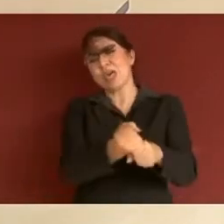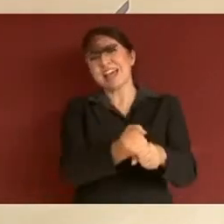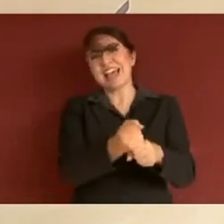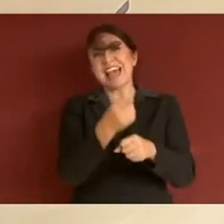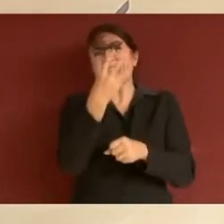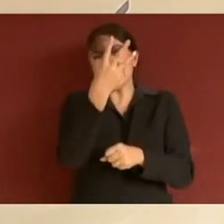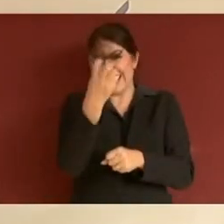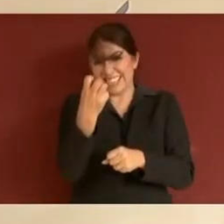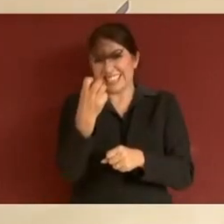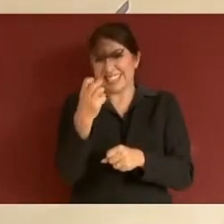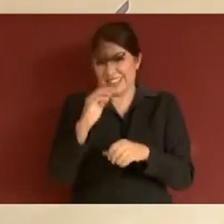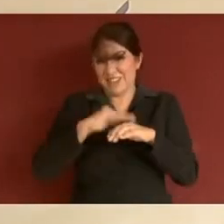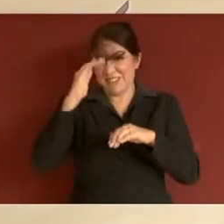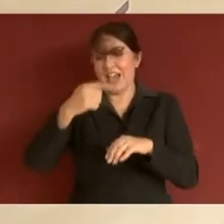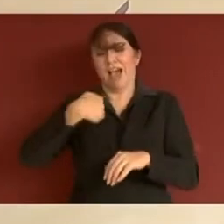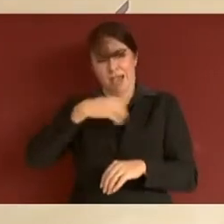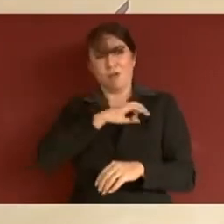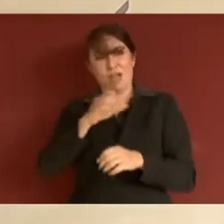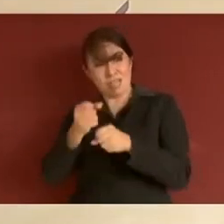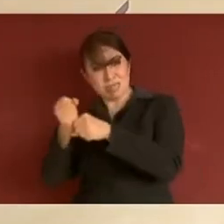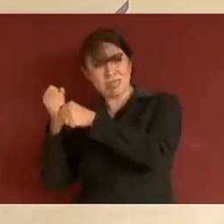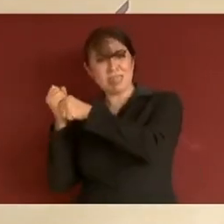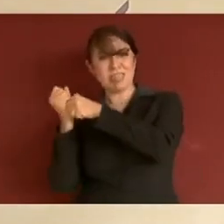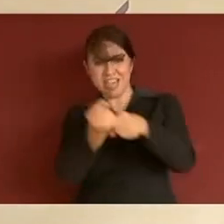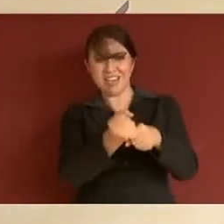el bate a esa recta.